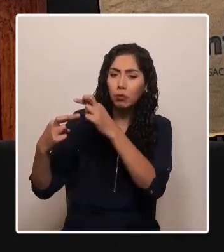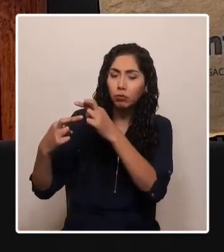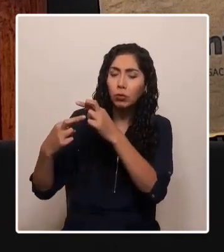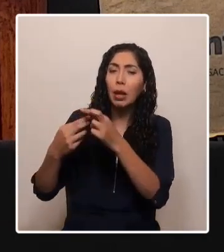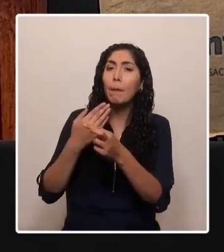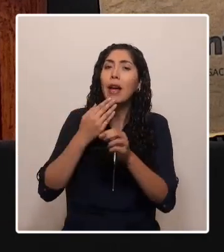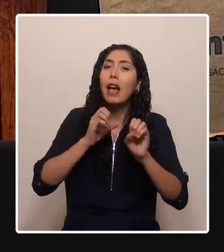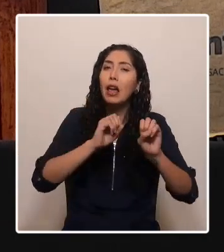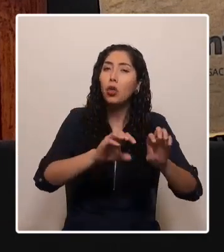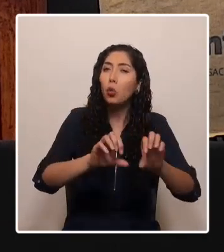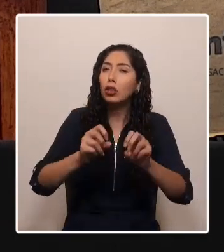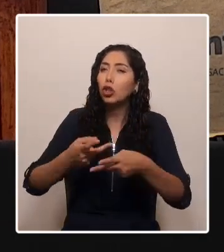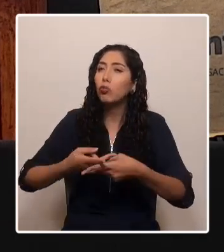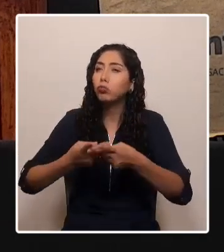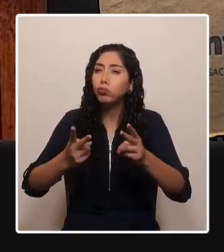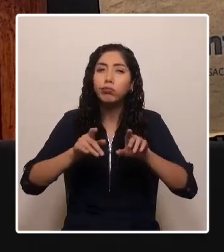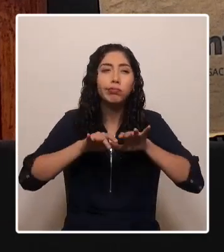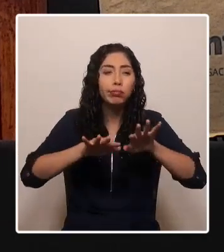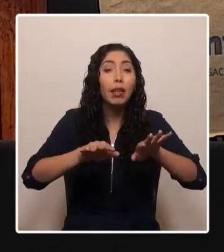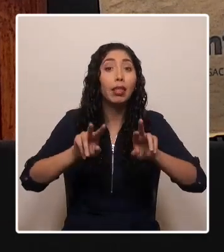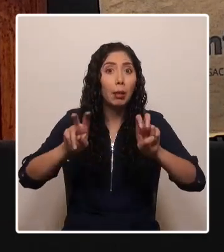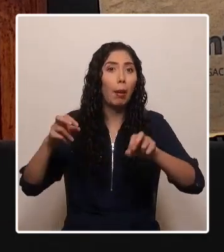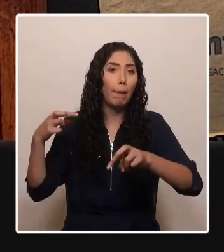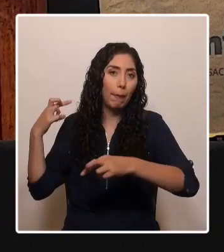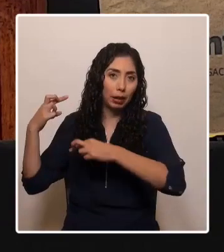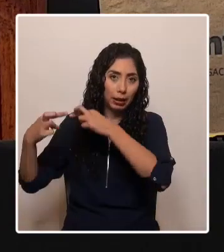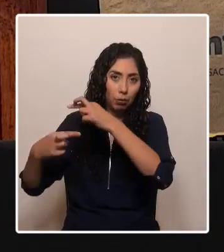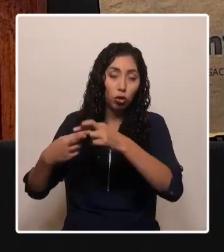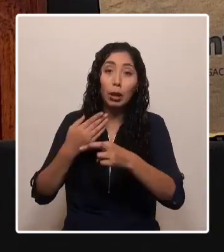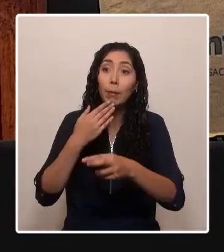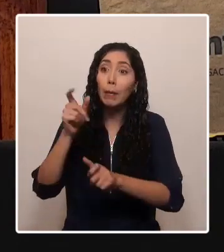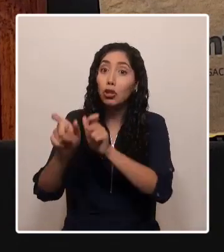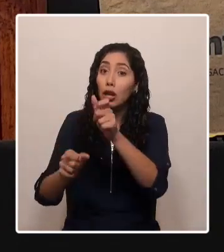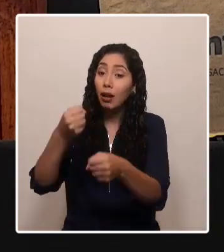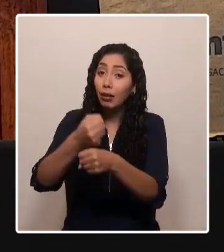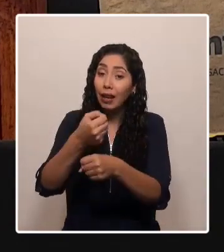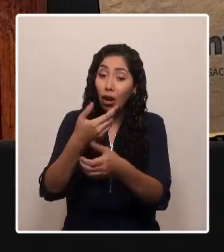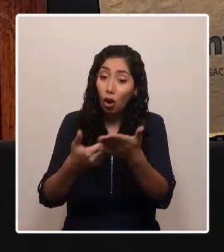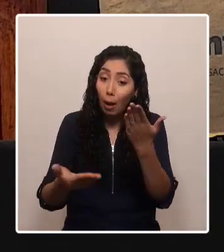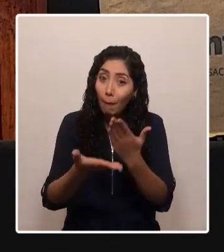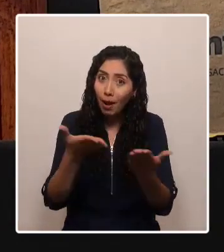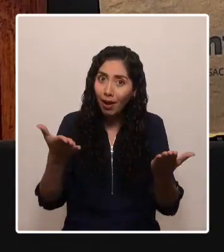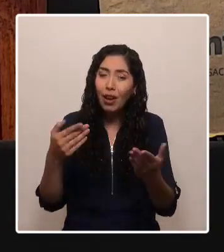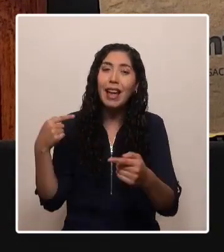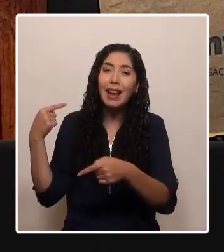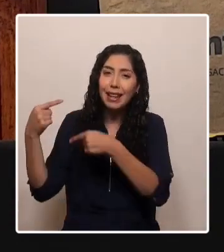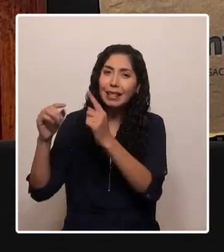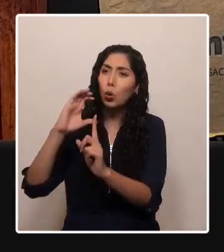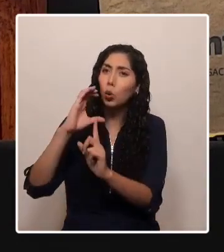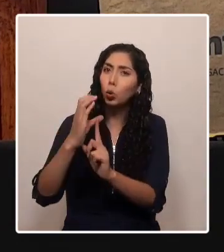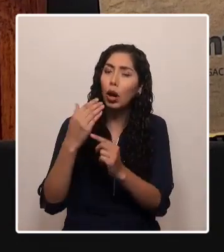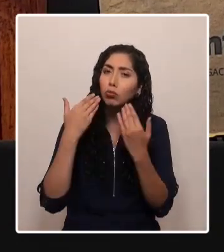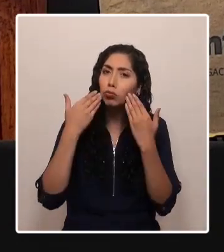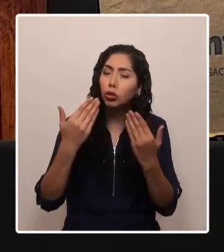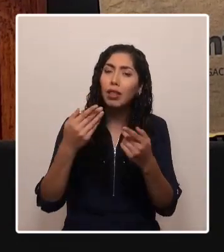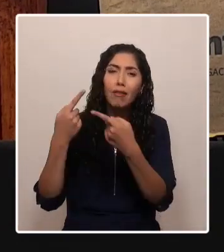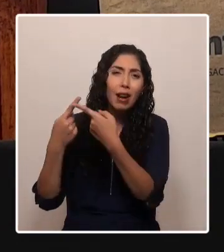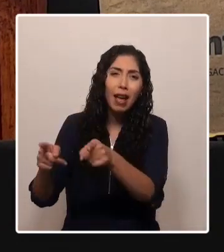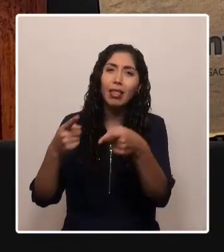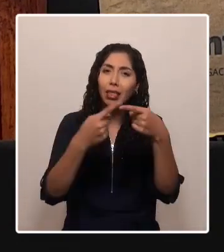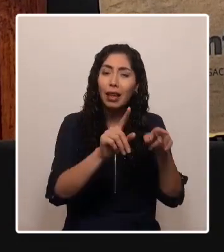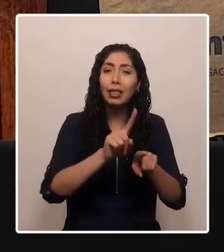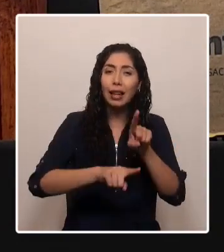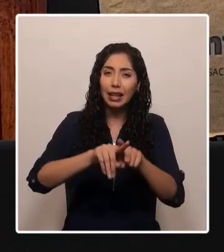educación sobre este patrimonio, consideración de las artesanías como herencias culturales de los distintos territorios. En total, son